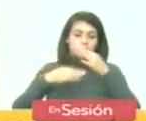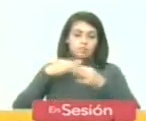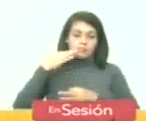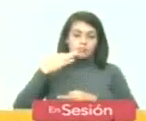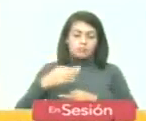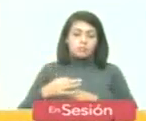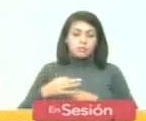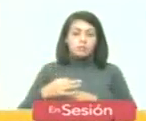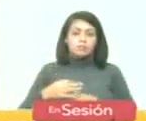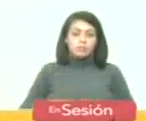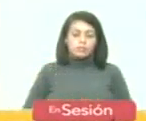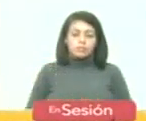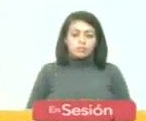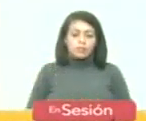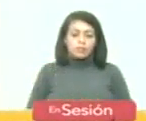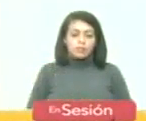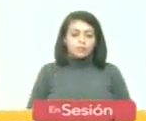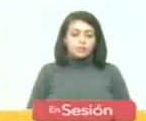son remotos.